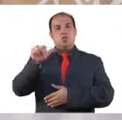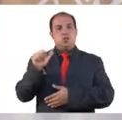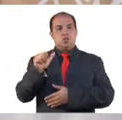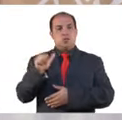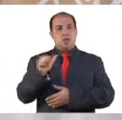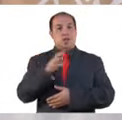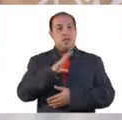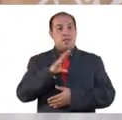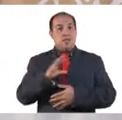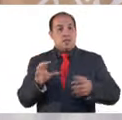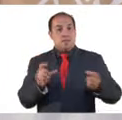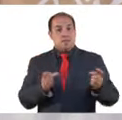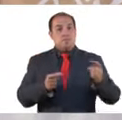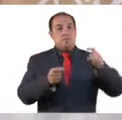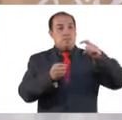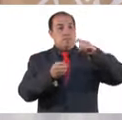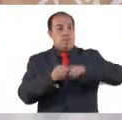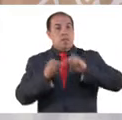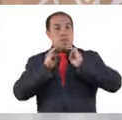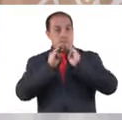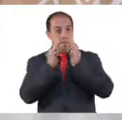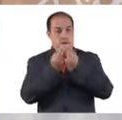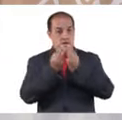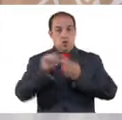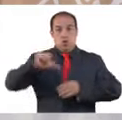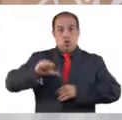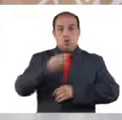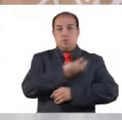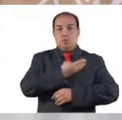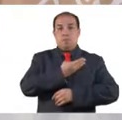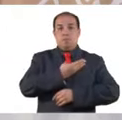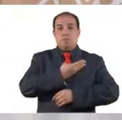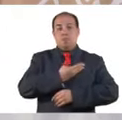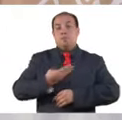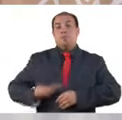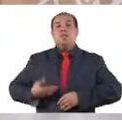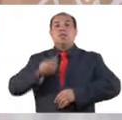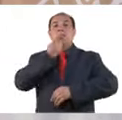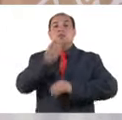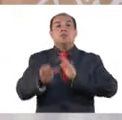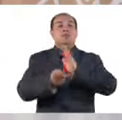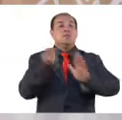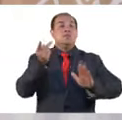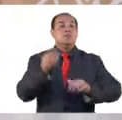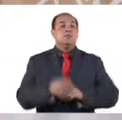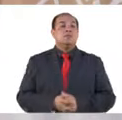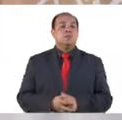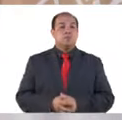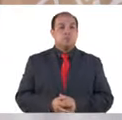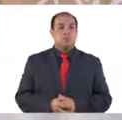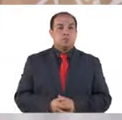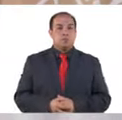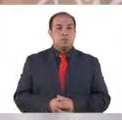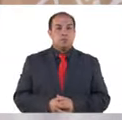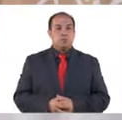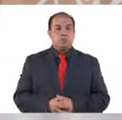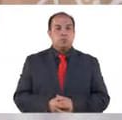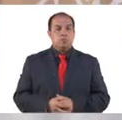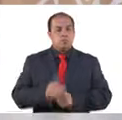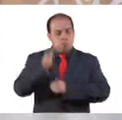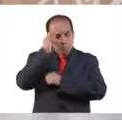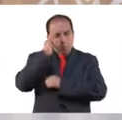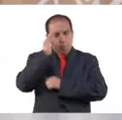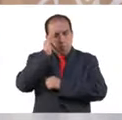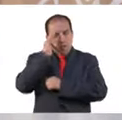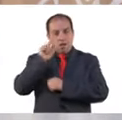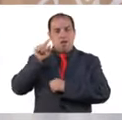totalmente vinculado. Hoy el presidente lo volvió a decir y es impresionante. O sea, imagínense ustedes que mandan a decir al